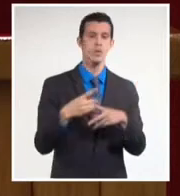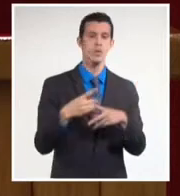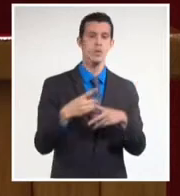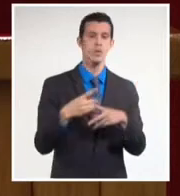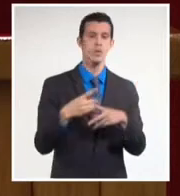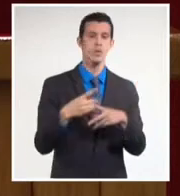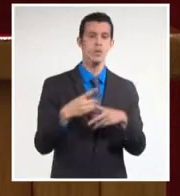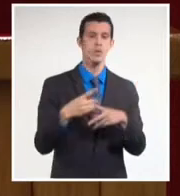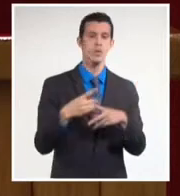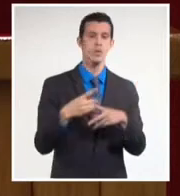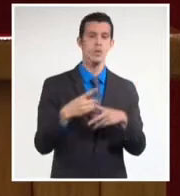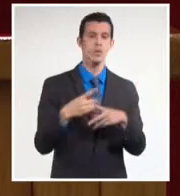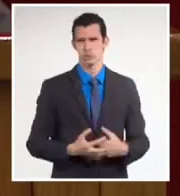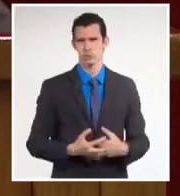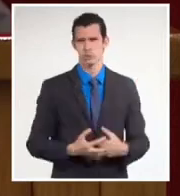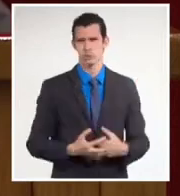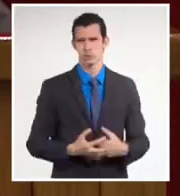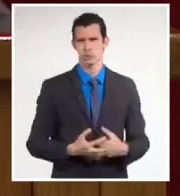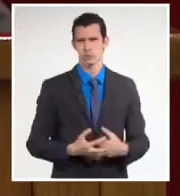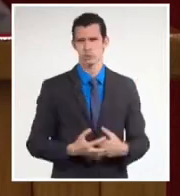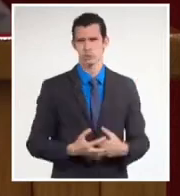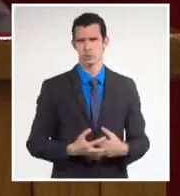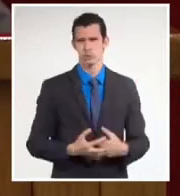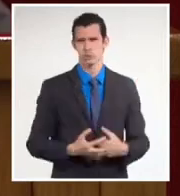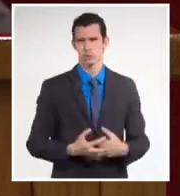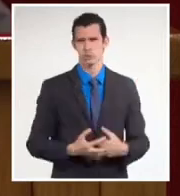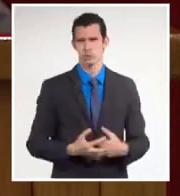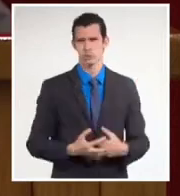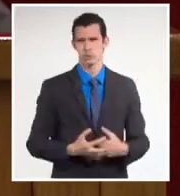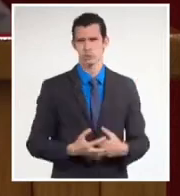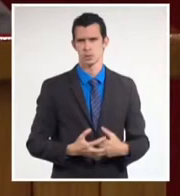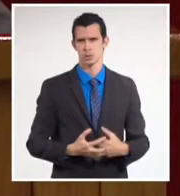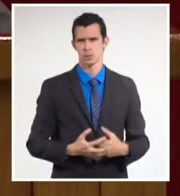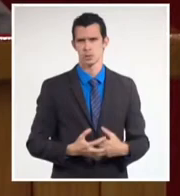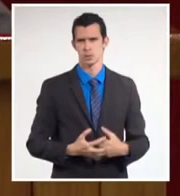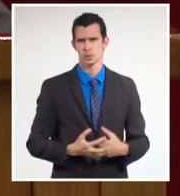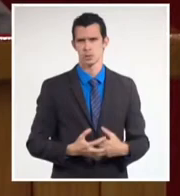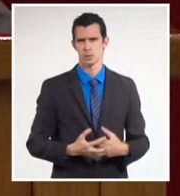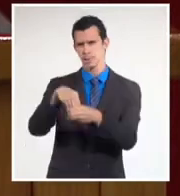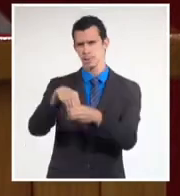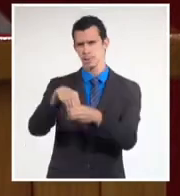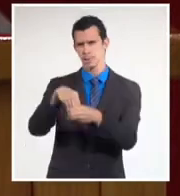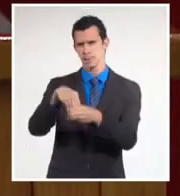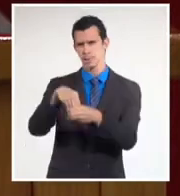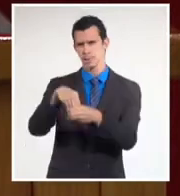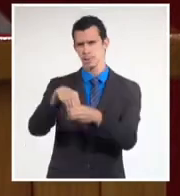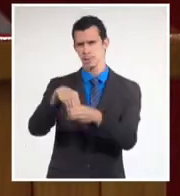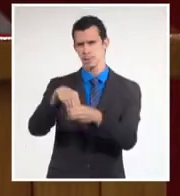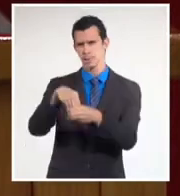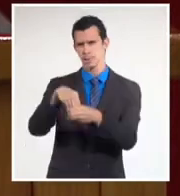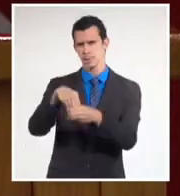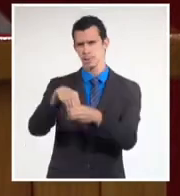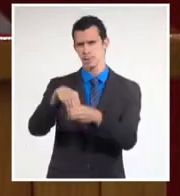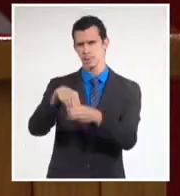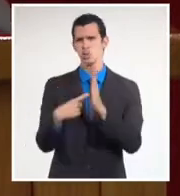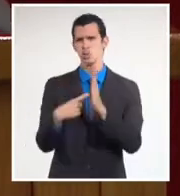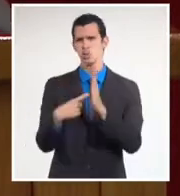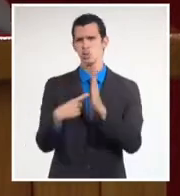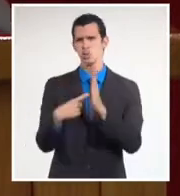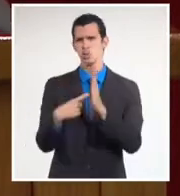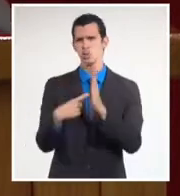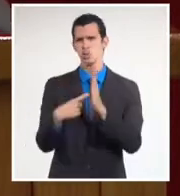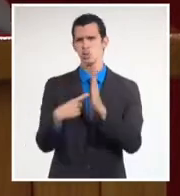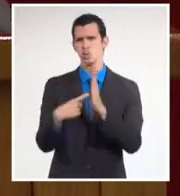dos sentidos. Resume en pocas cuartillas un profundo trabajo de meses que de algún modo conocemos todos por ser